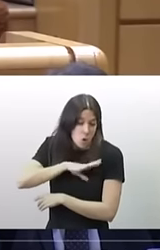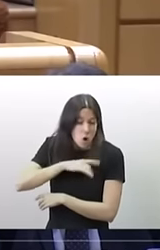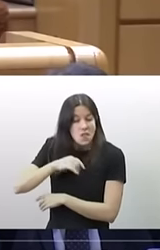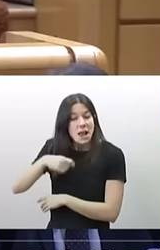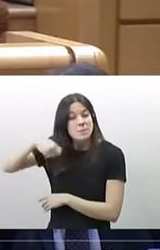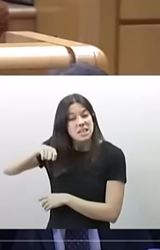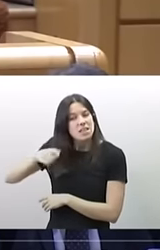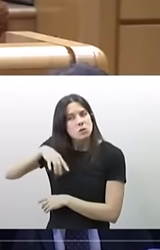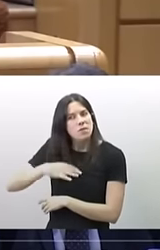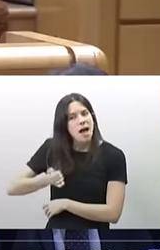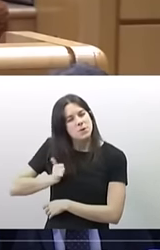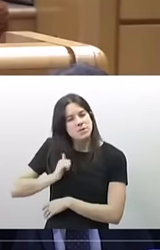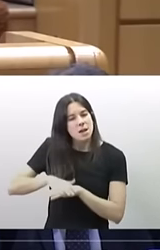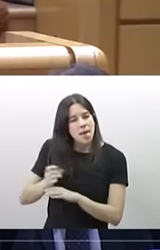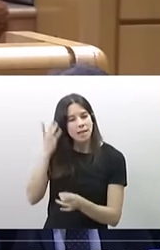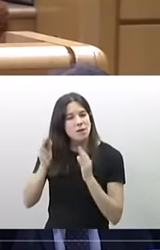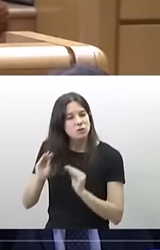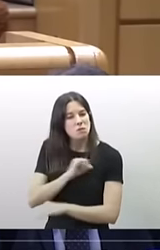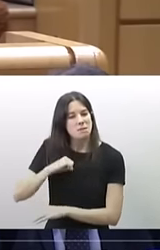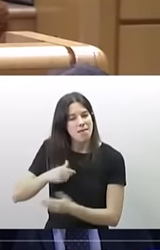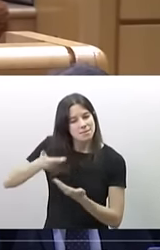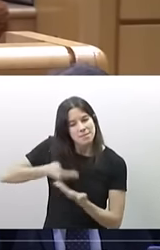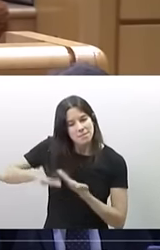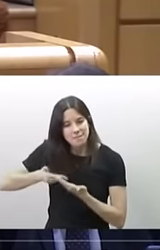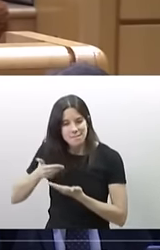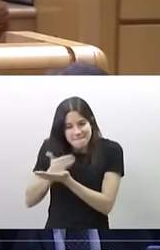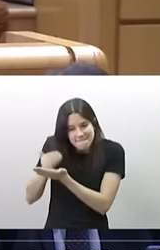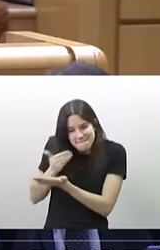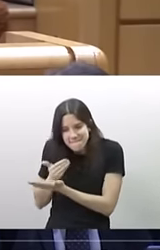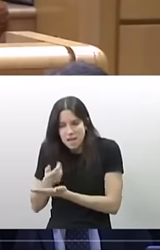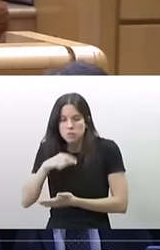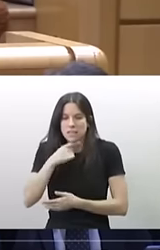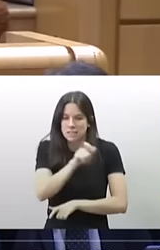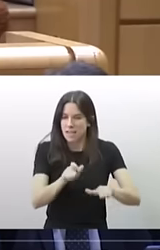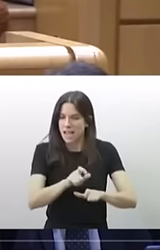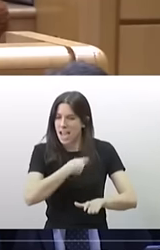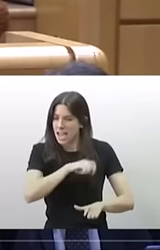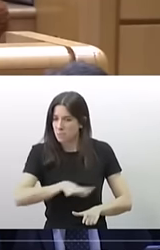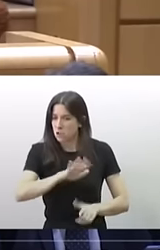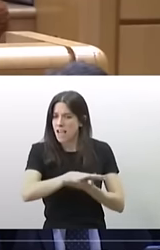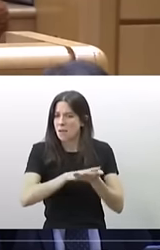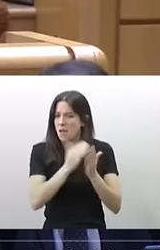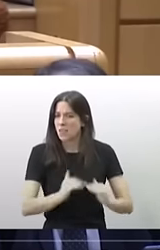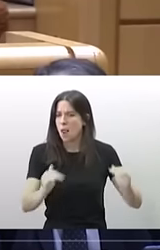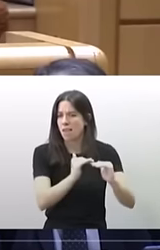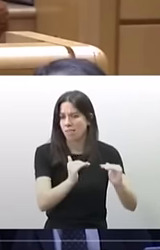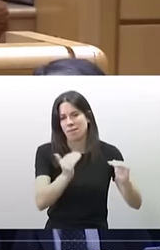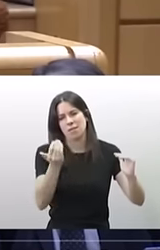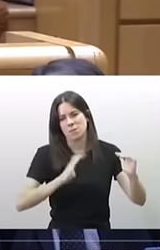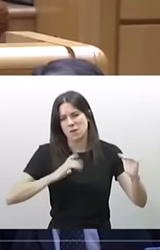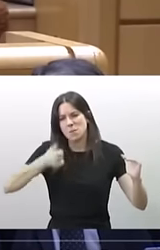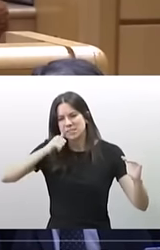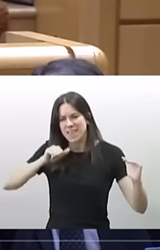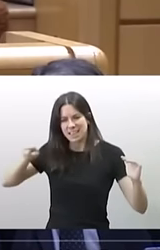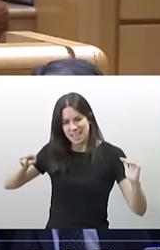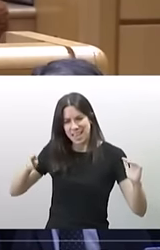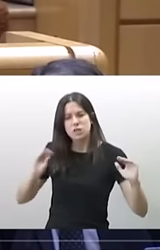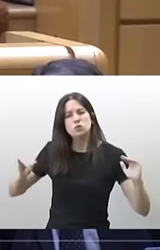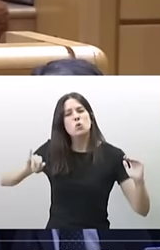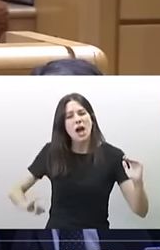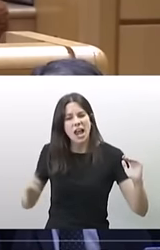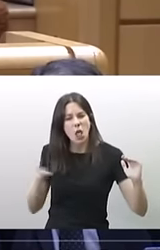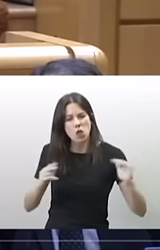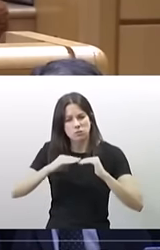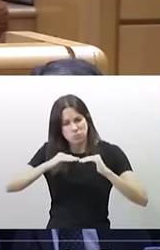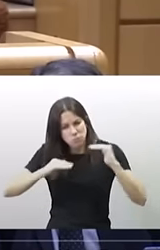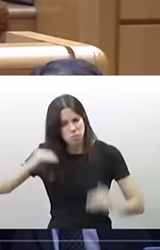sus actividades privadas. Ya pueden hablar ustedes de igualdad a los españoles. No hay mayor desigualdad que la que ha generado el presidente del Gobierno y su mujer haciendo lo que han